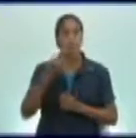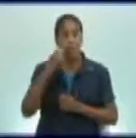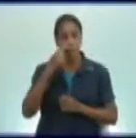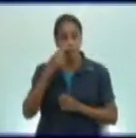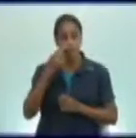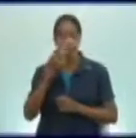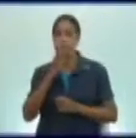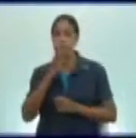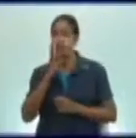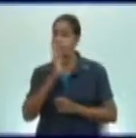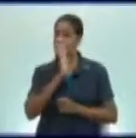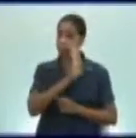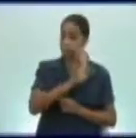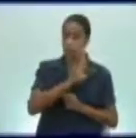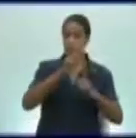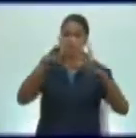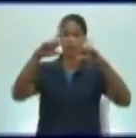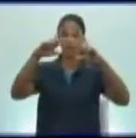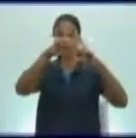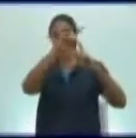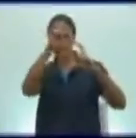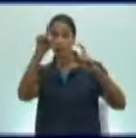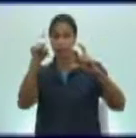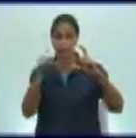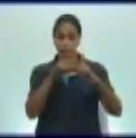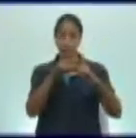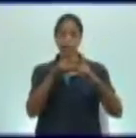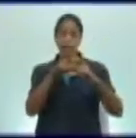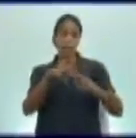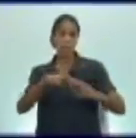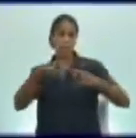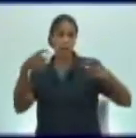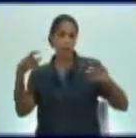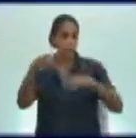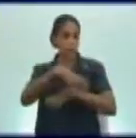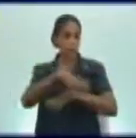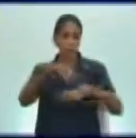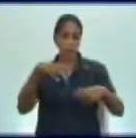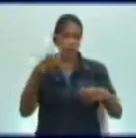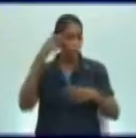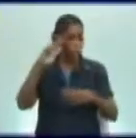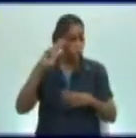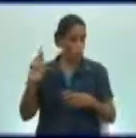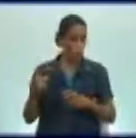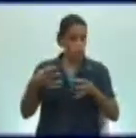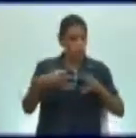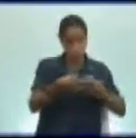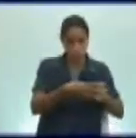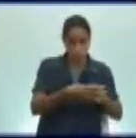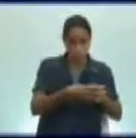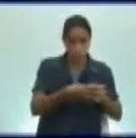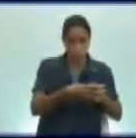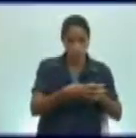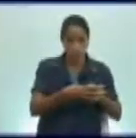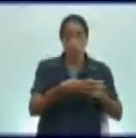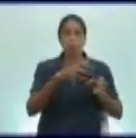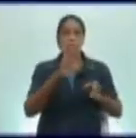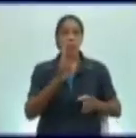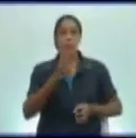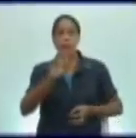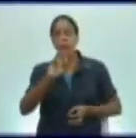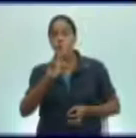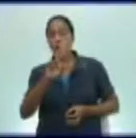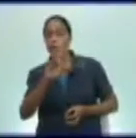ser radial o bilateral. En la mayoría de los animales, recuerden que hay un grupo de animales, como es el caso de los poríferos, que